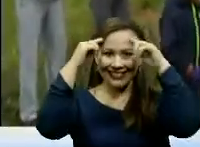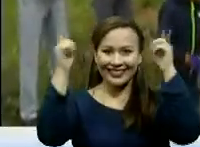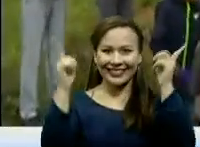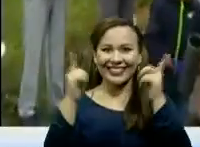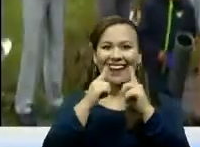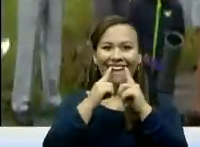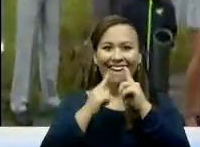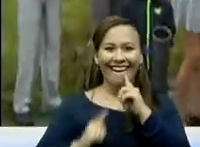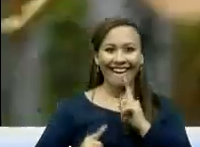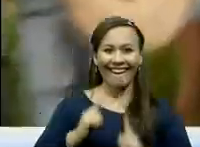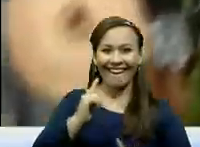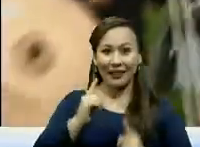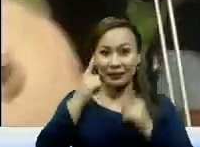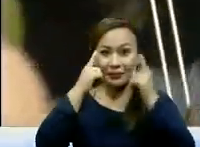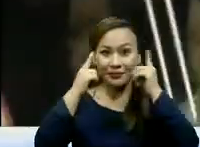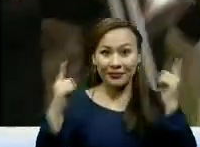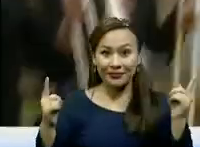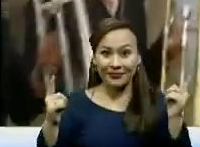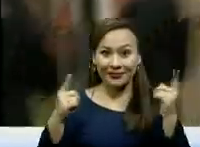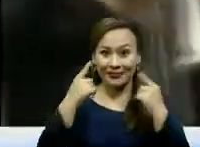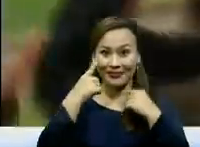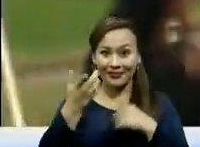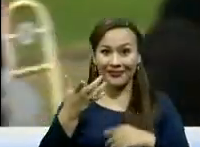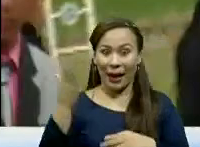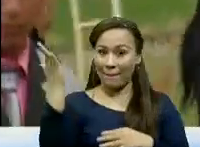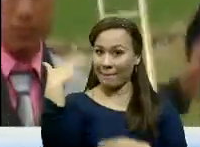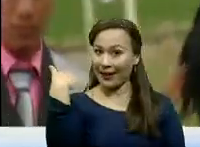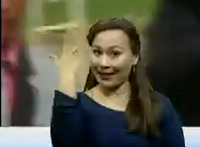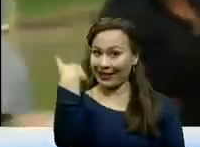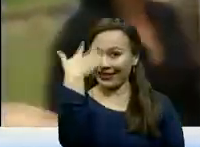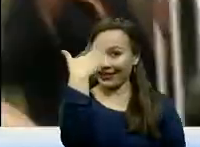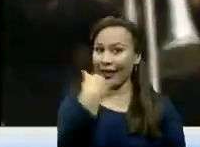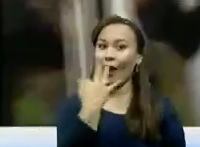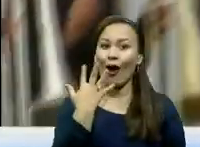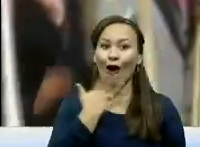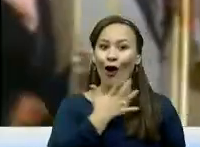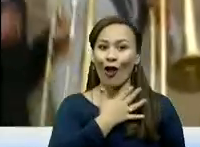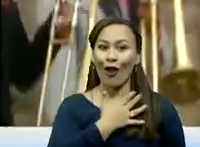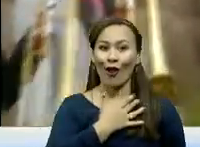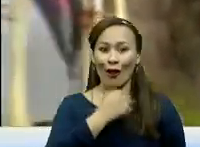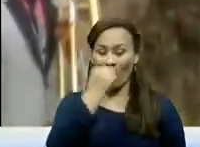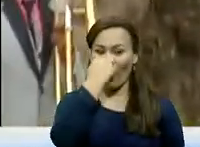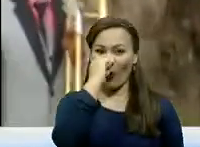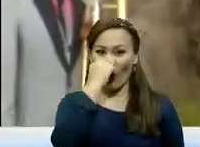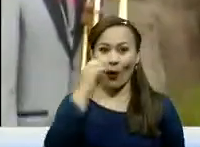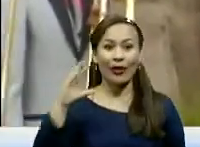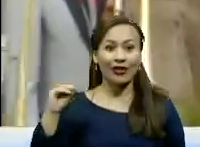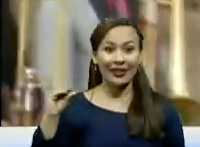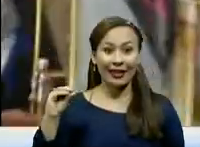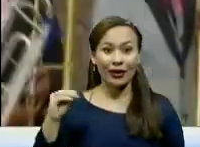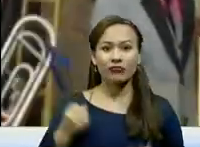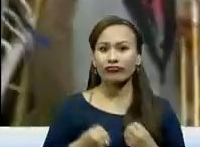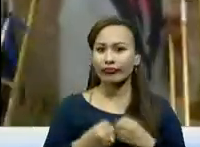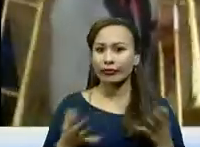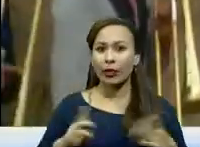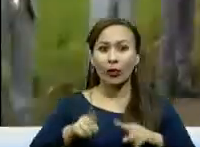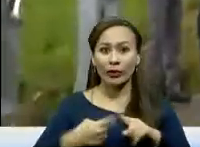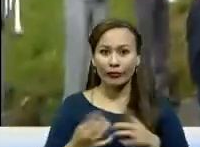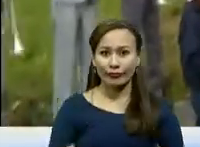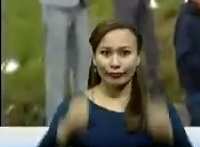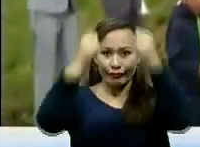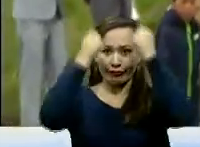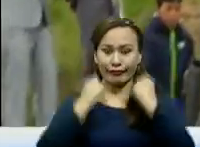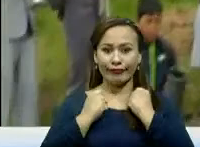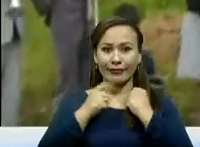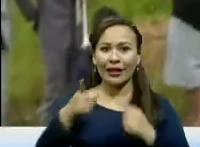animales. Posteriormente, las máscaras son pintadas de varios colores, especialmente rojo y negro. Una vez disfrazados, los diablos